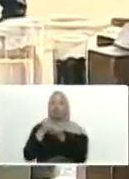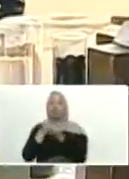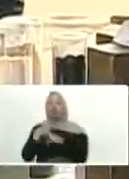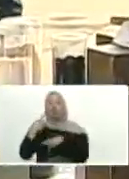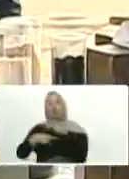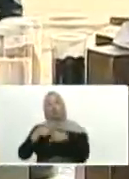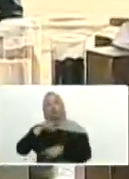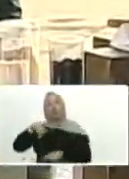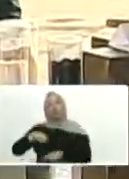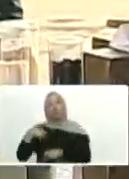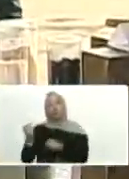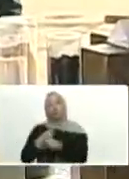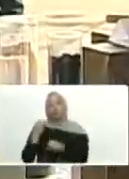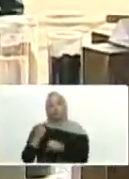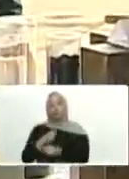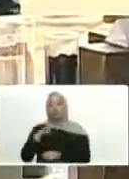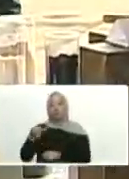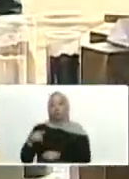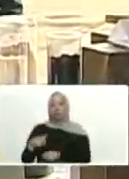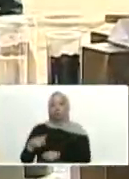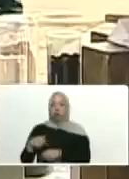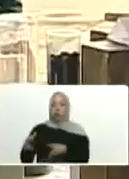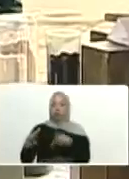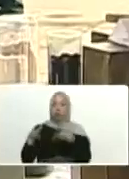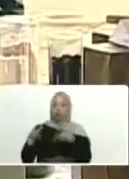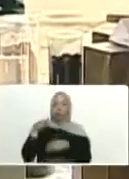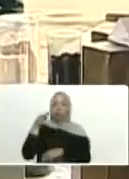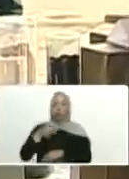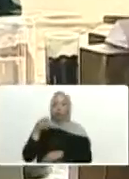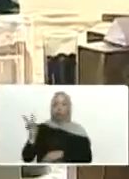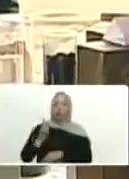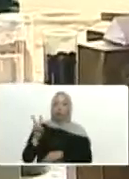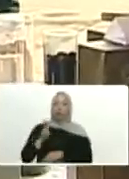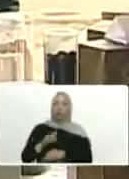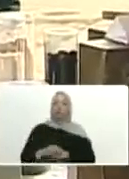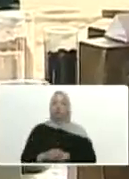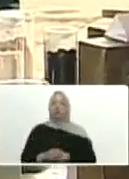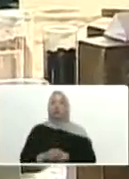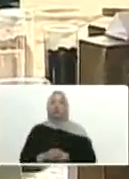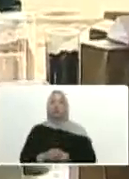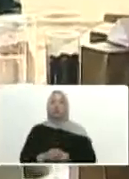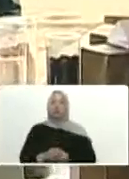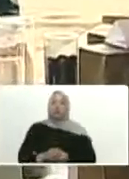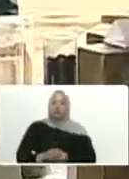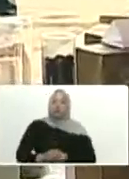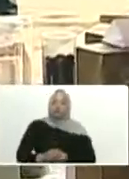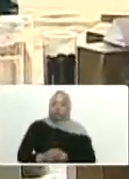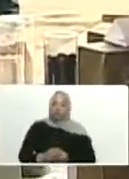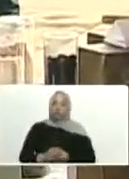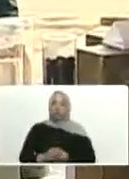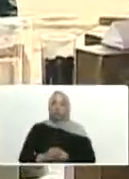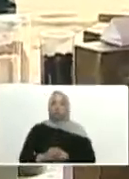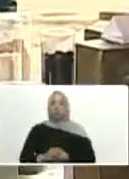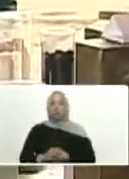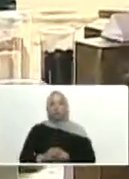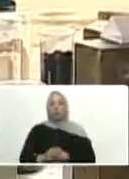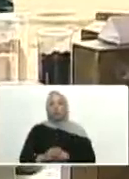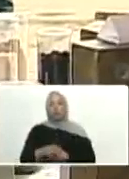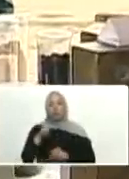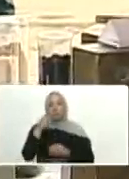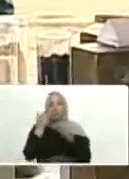productivos de trabajadores y Seguiremos venciendo has dicho Rubén algo muy importante Rubén Luis